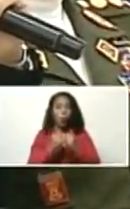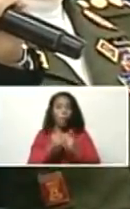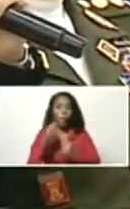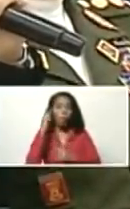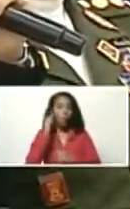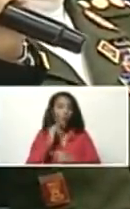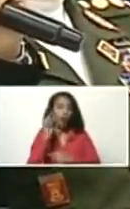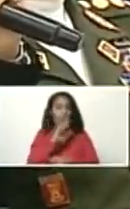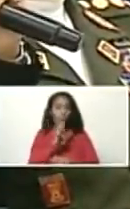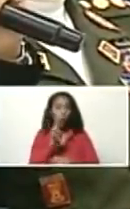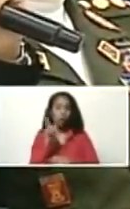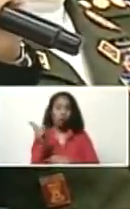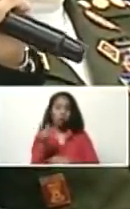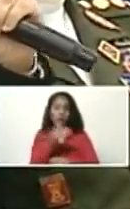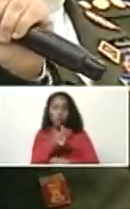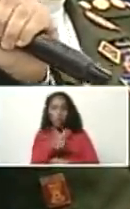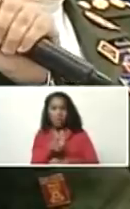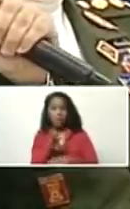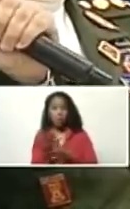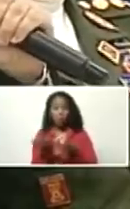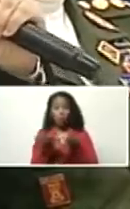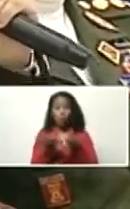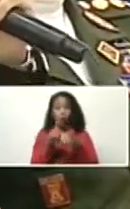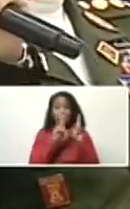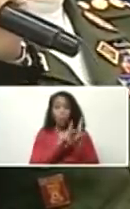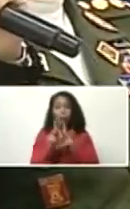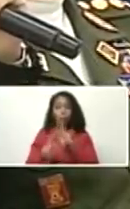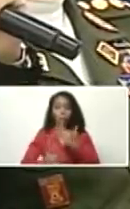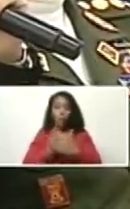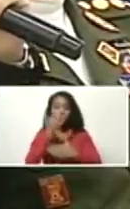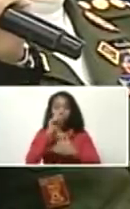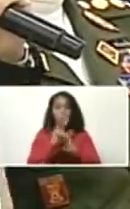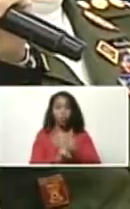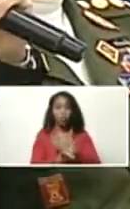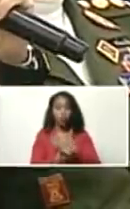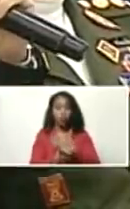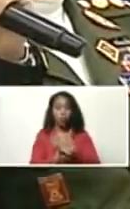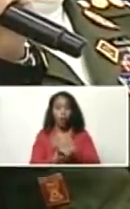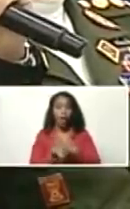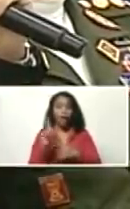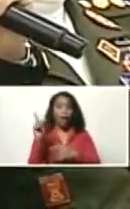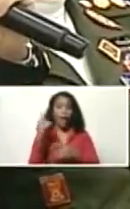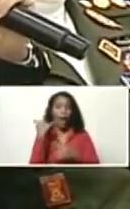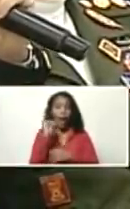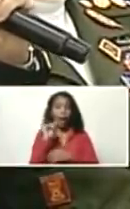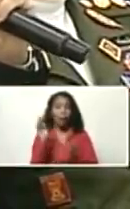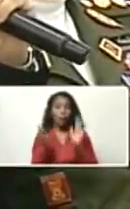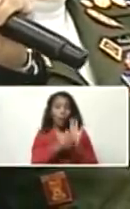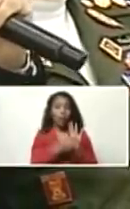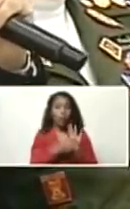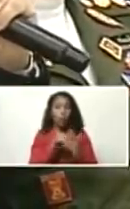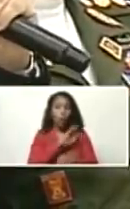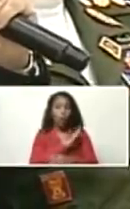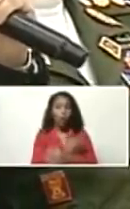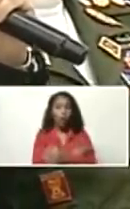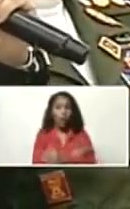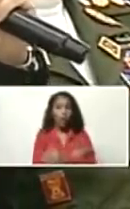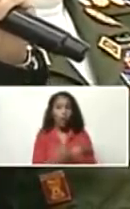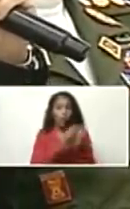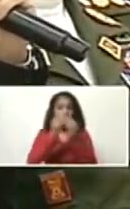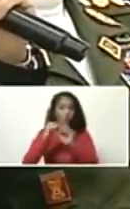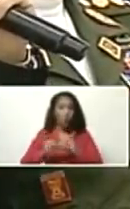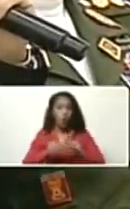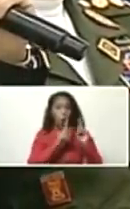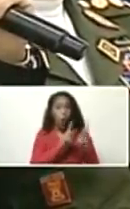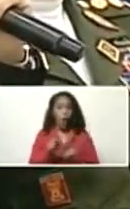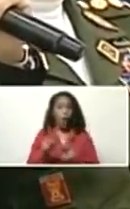que podría parecer estética. Es que es un plan, un proyecto político que está aquí asentado. Es una fuerza restauradora del